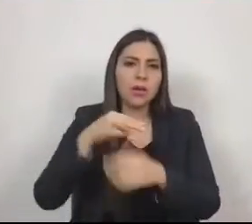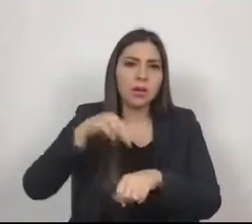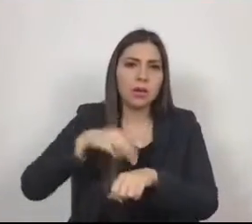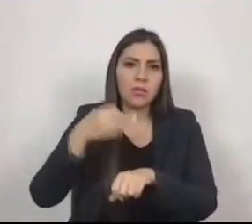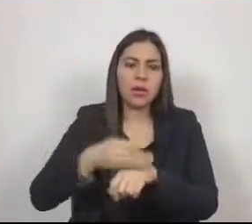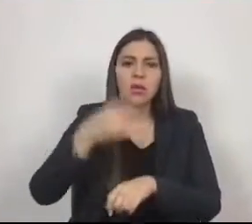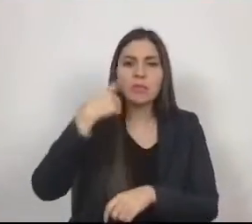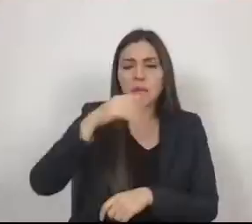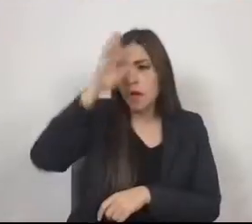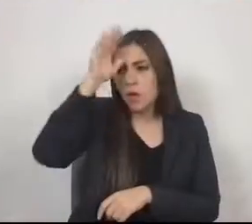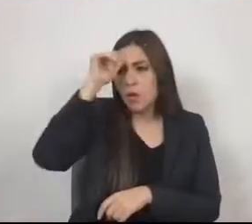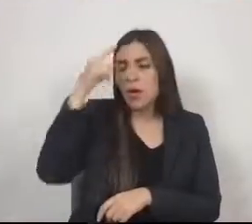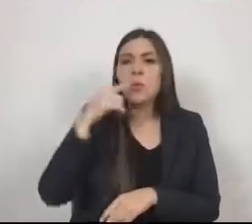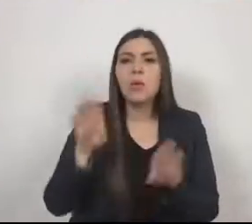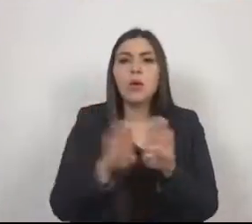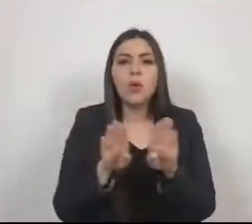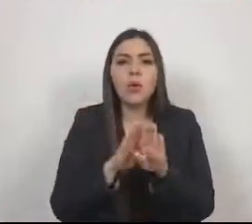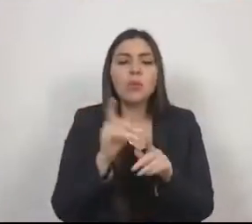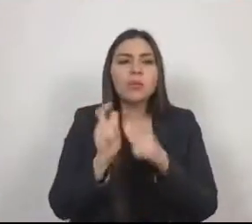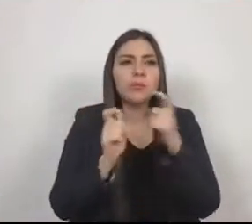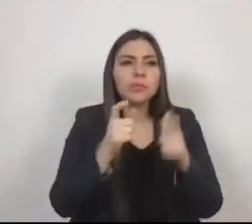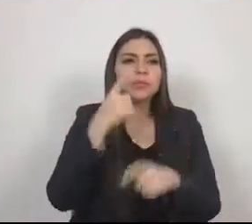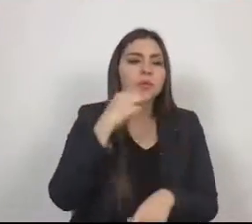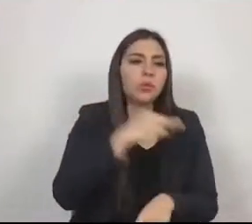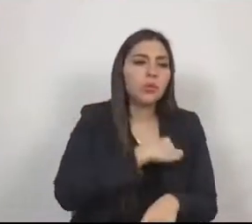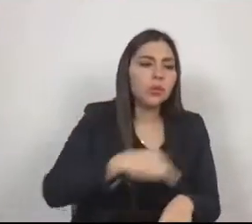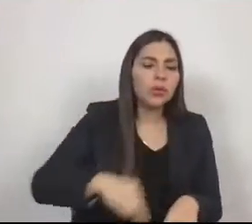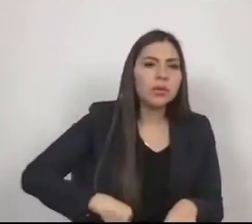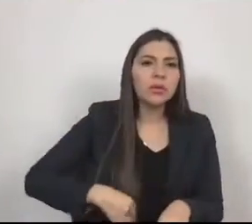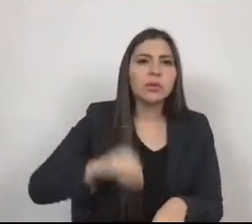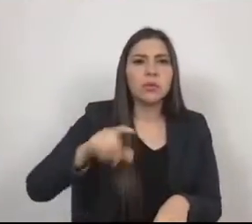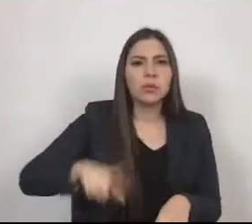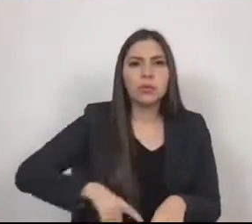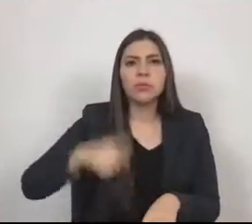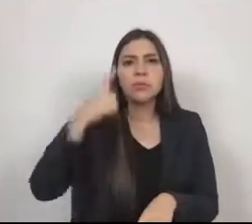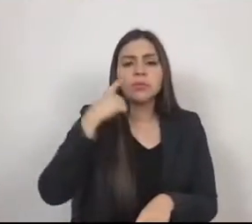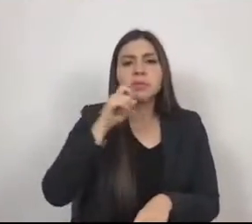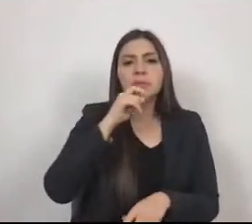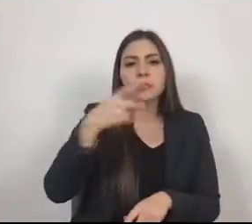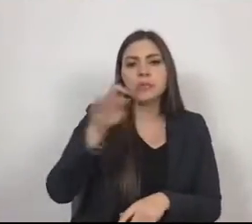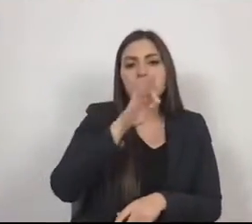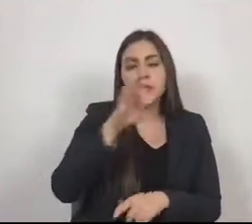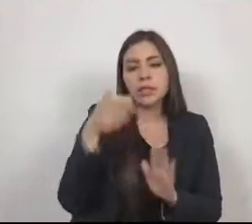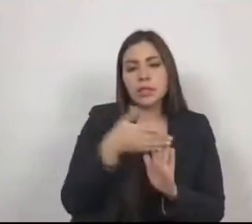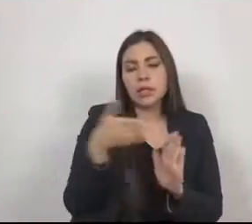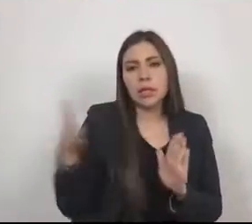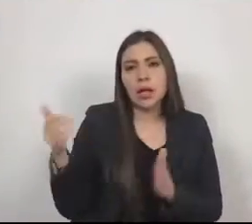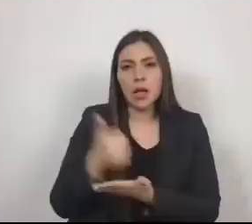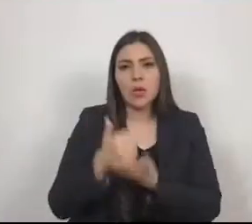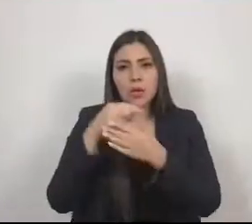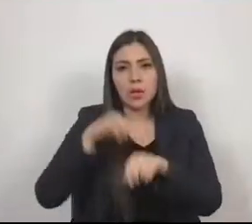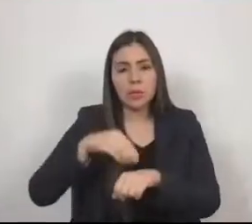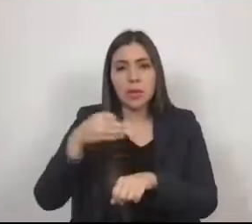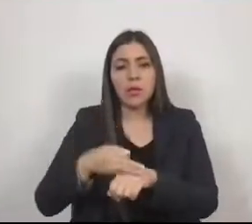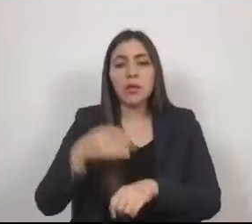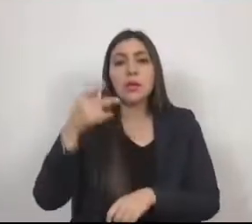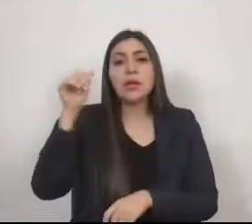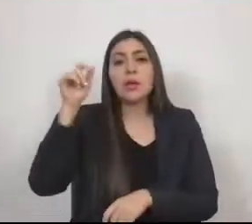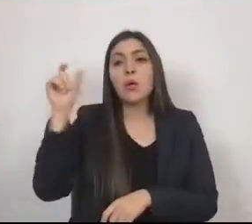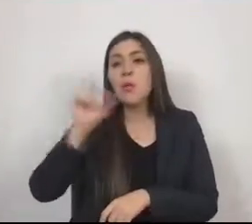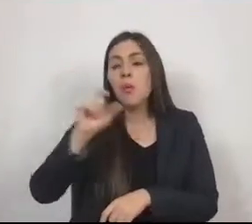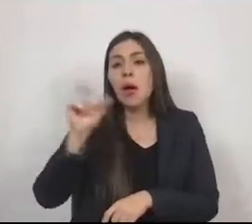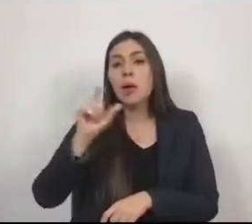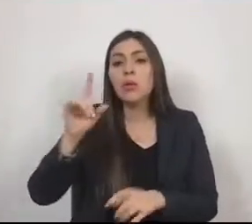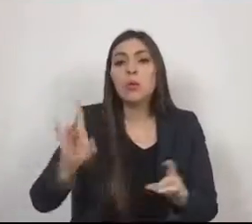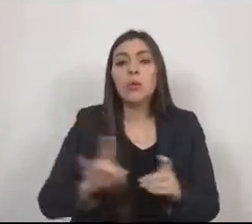inmobiliario municipal o para celebrar actos o convenios que trasciendan al periodo del ayuntamiento, siempre y cuando la afectación no sea